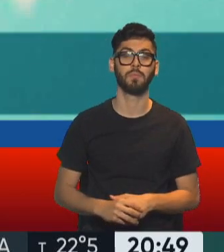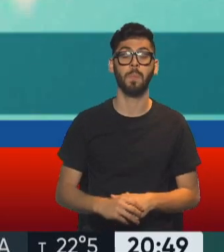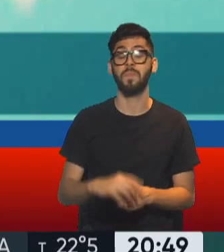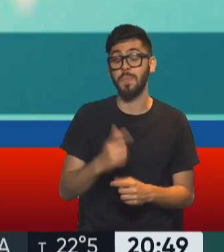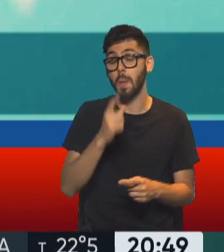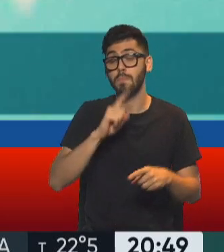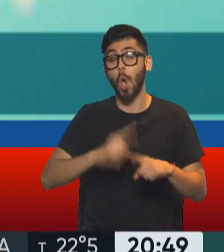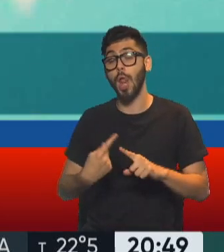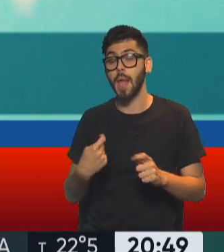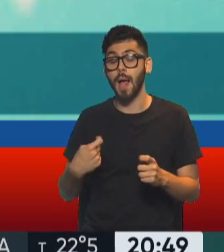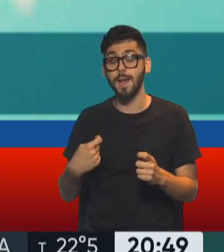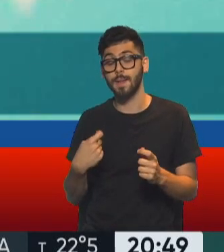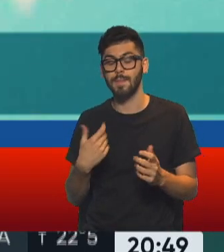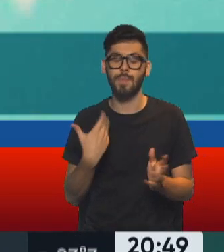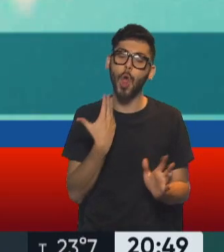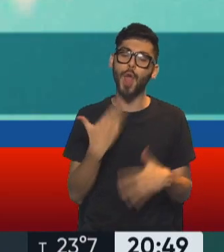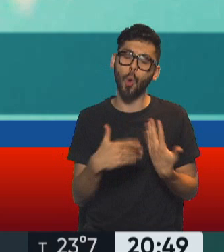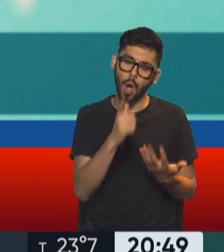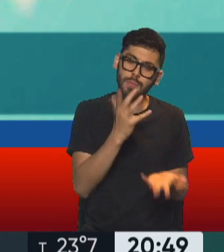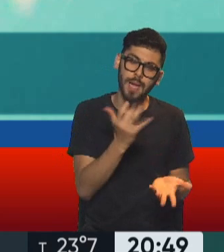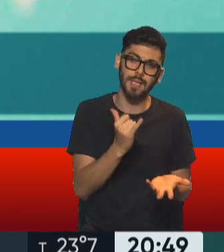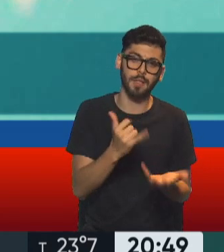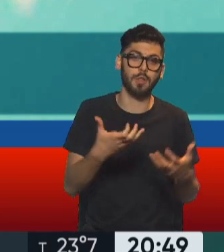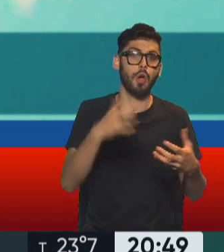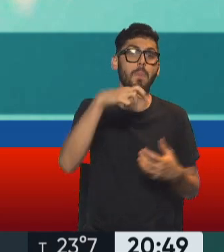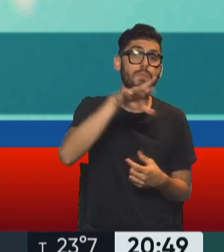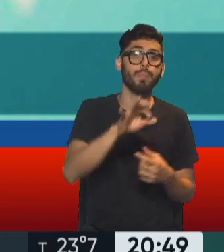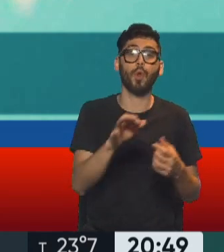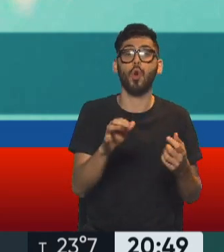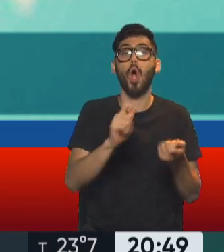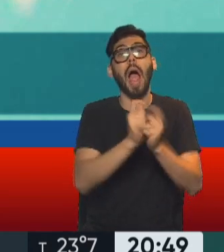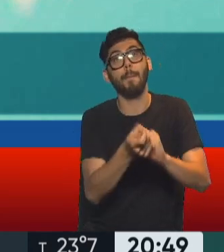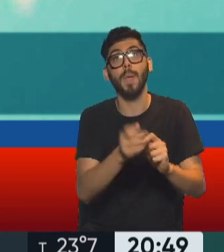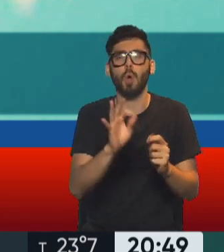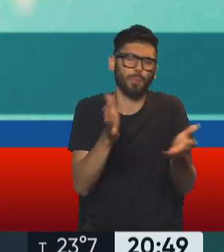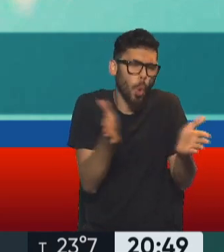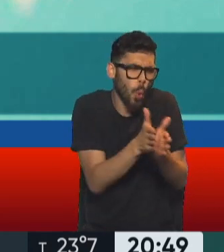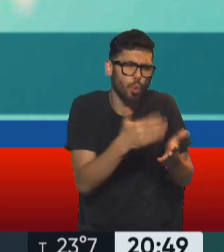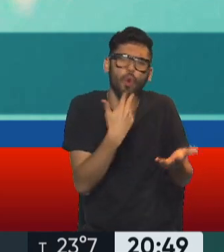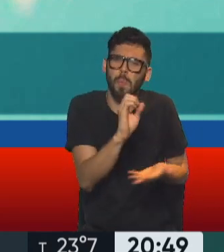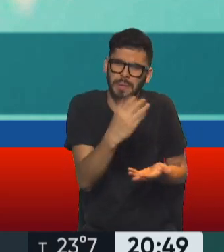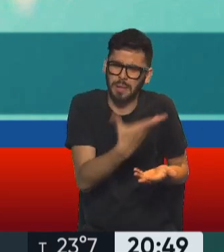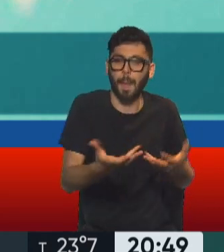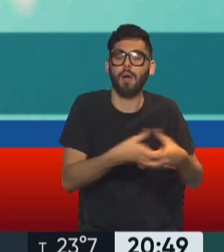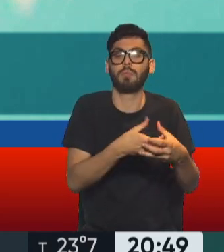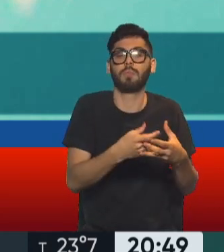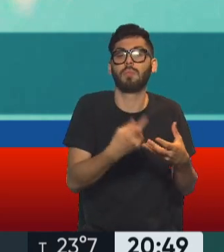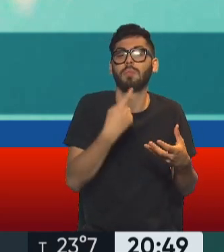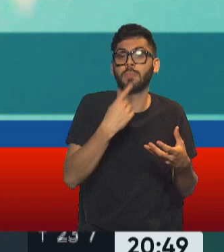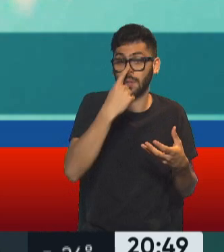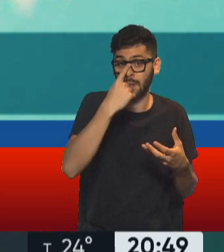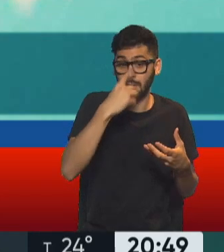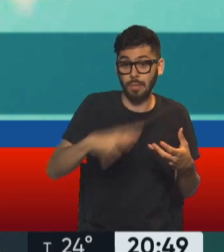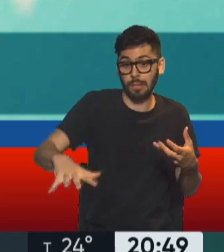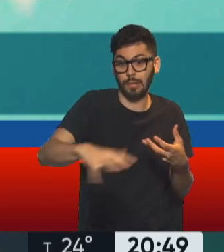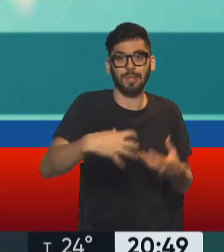político y que creo que sí, que el PRO, Cambiemos, Juntos o como se llame, no quieran cuidar los ingresos de los